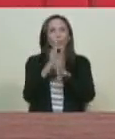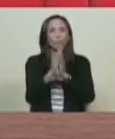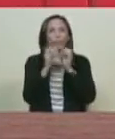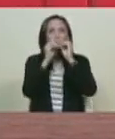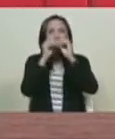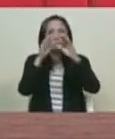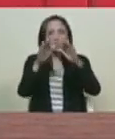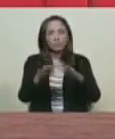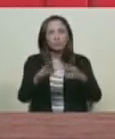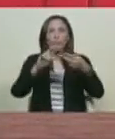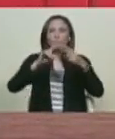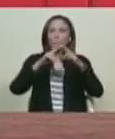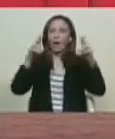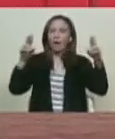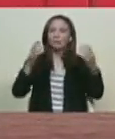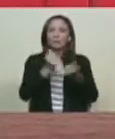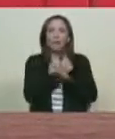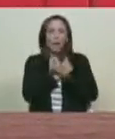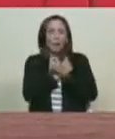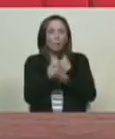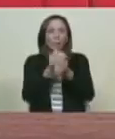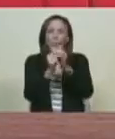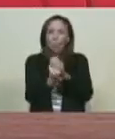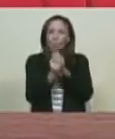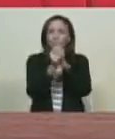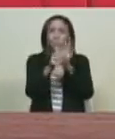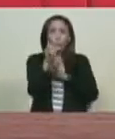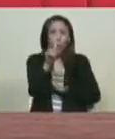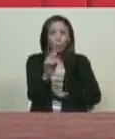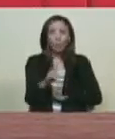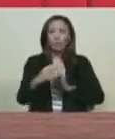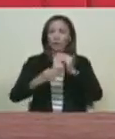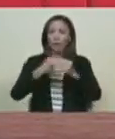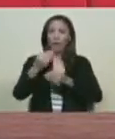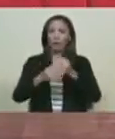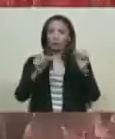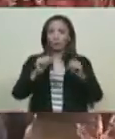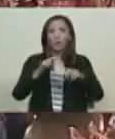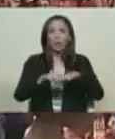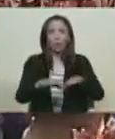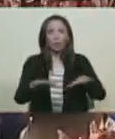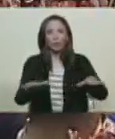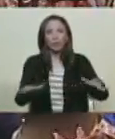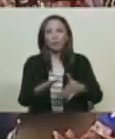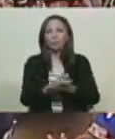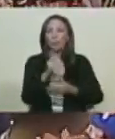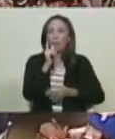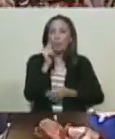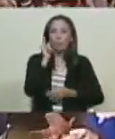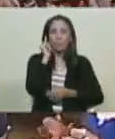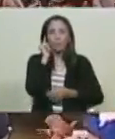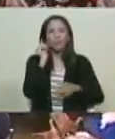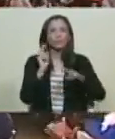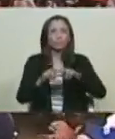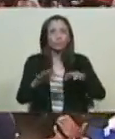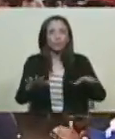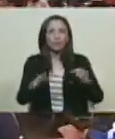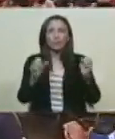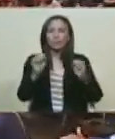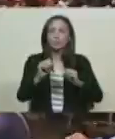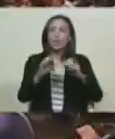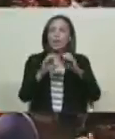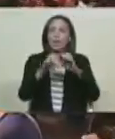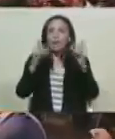la paz, el amor y la felicidad de todo el pueblo de Venezuela, sobre todo de los niños y de las niñas, que cuenten con su